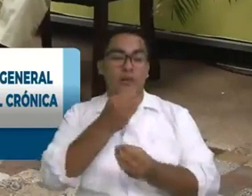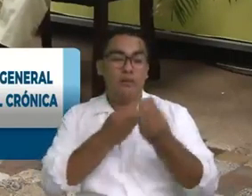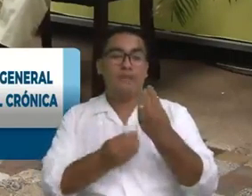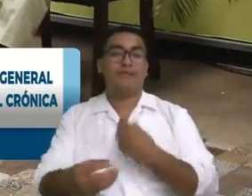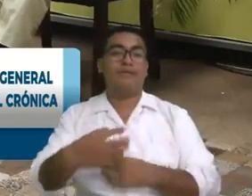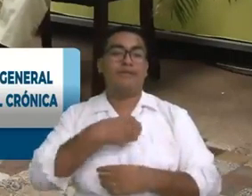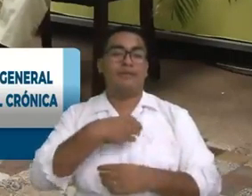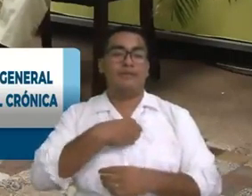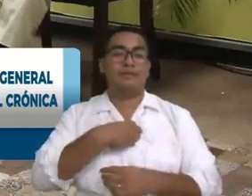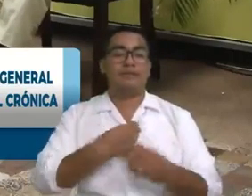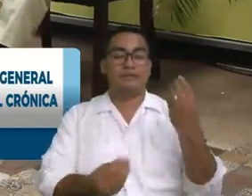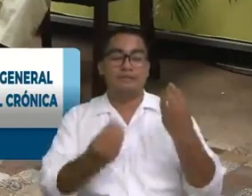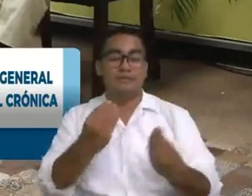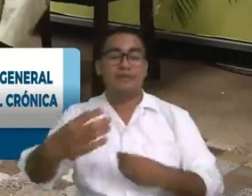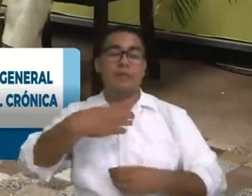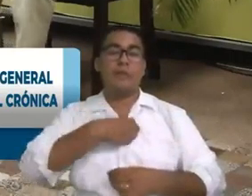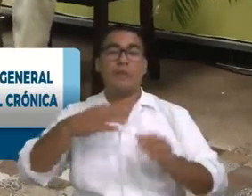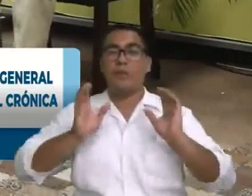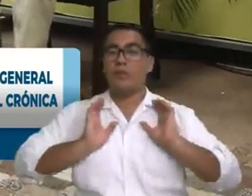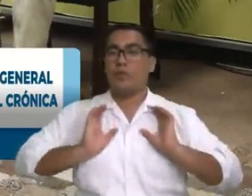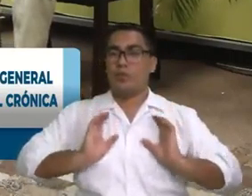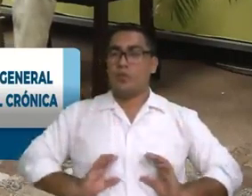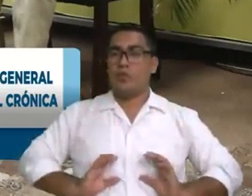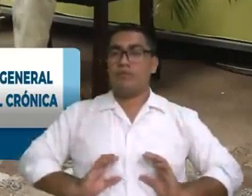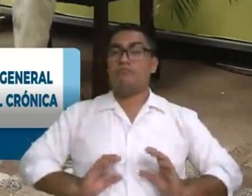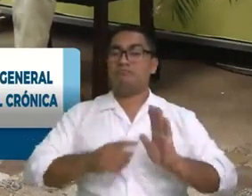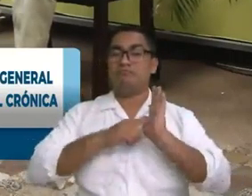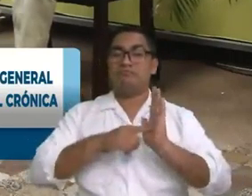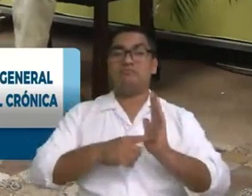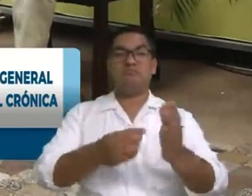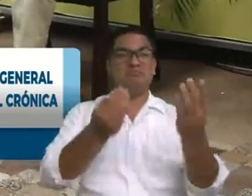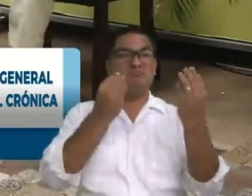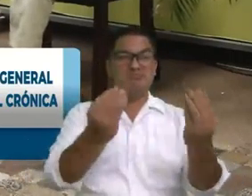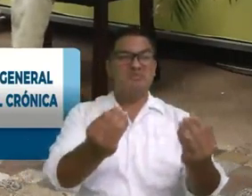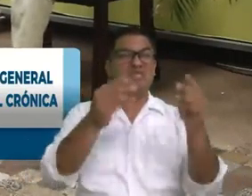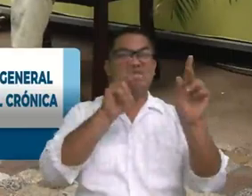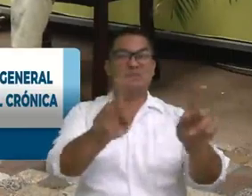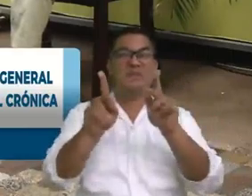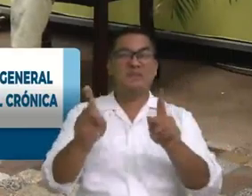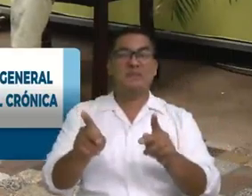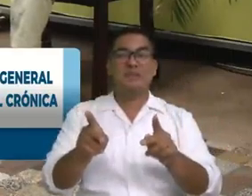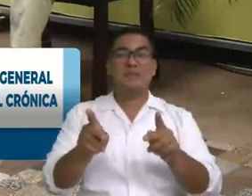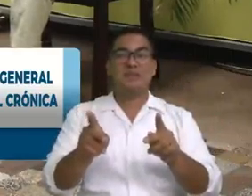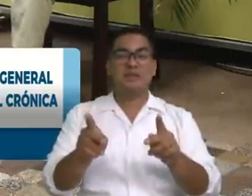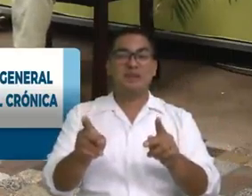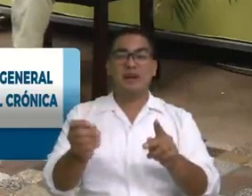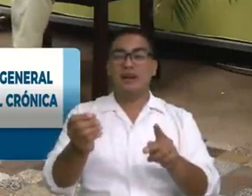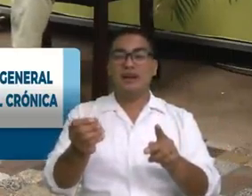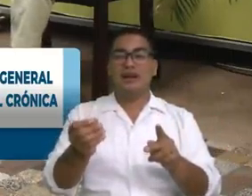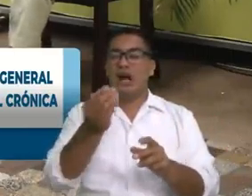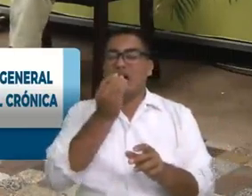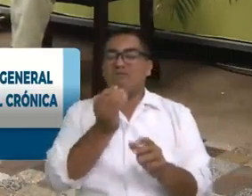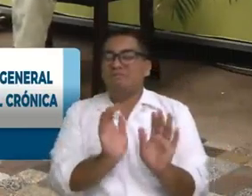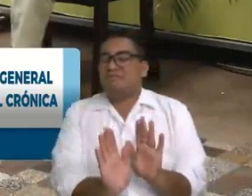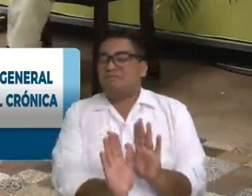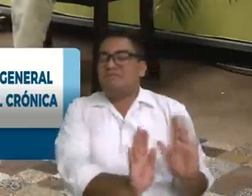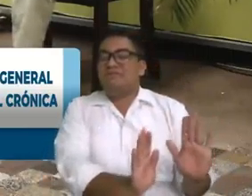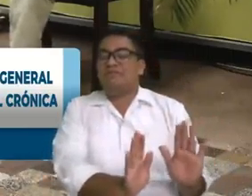va cómo esté nuestro organismo, ¿verdad? Hay muchas personas que para adelgazar dejan de comer o dejan de